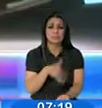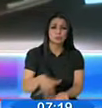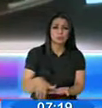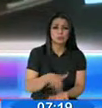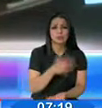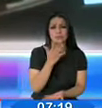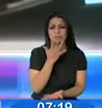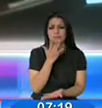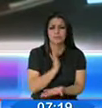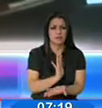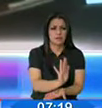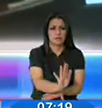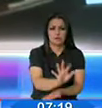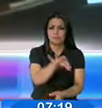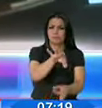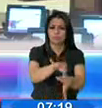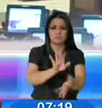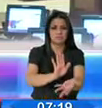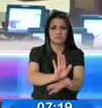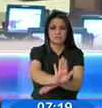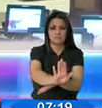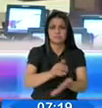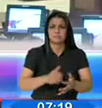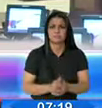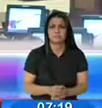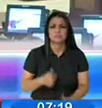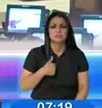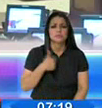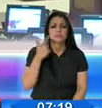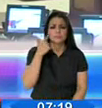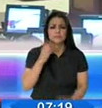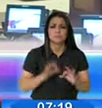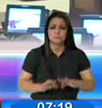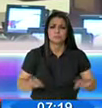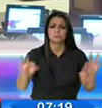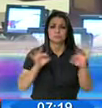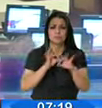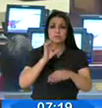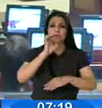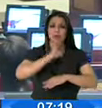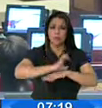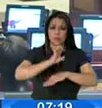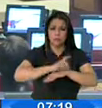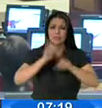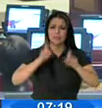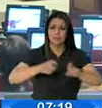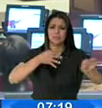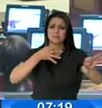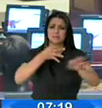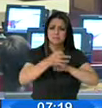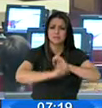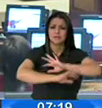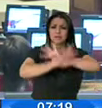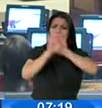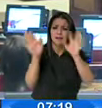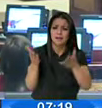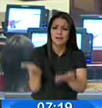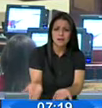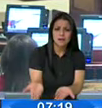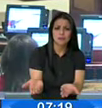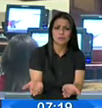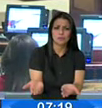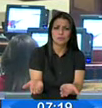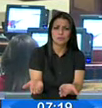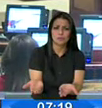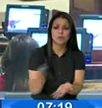prefirieron abstenerse al momento de votar. Creo que es importante que el país reciba una explicación razonada y